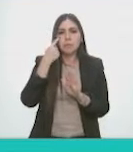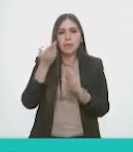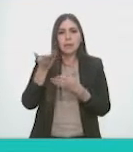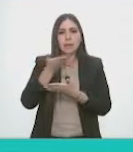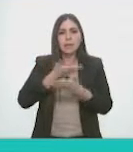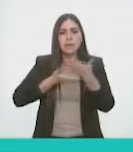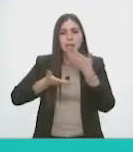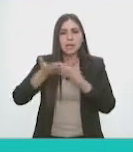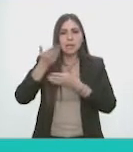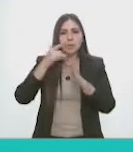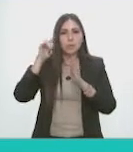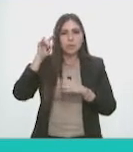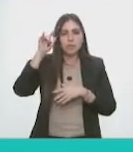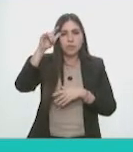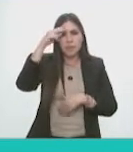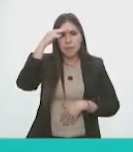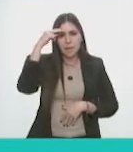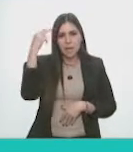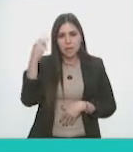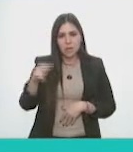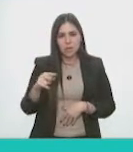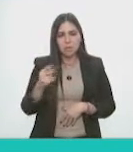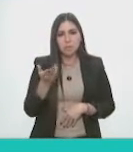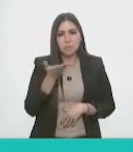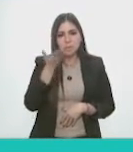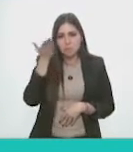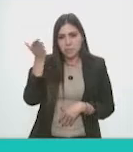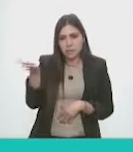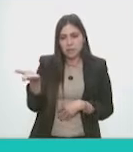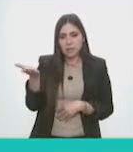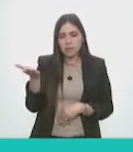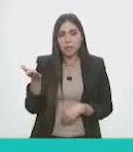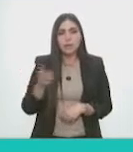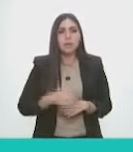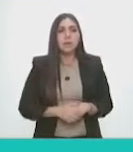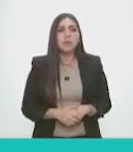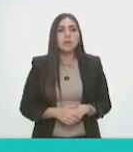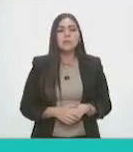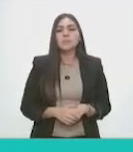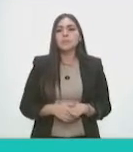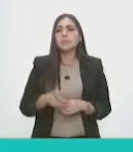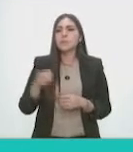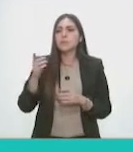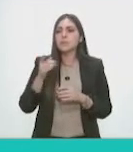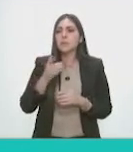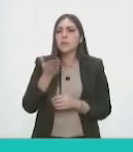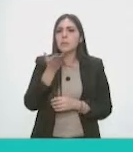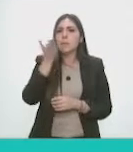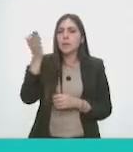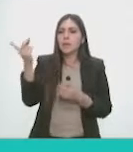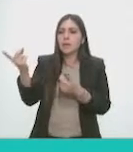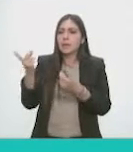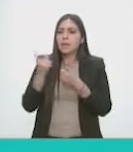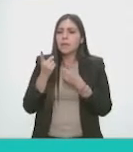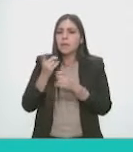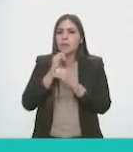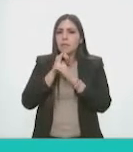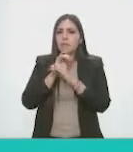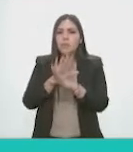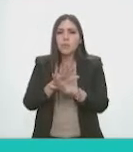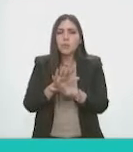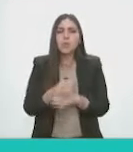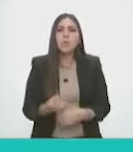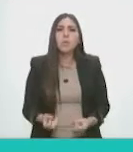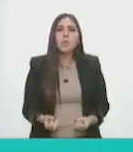aéreo mexicano seneam que llamaremos sujeto obligado la entrega de información de Cuántos incidentes